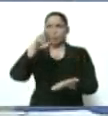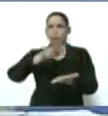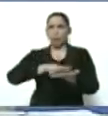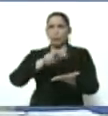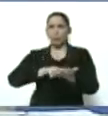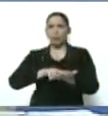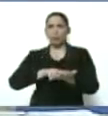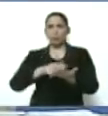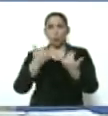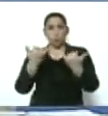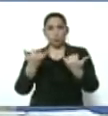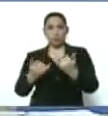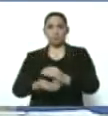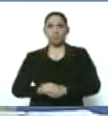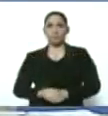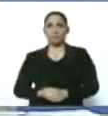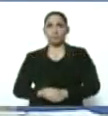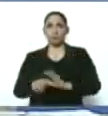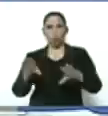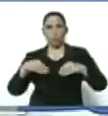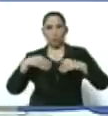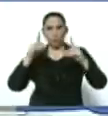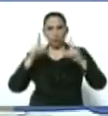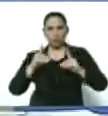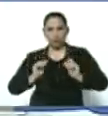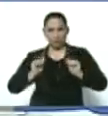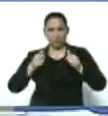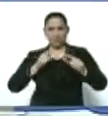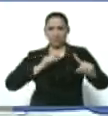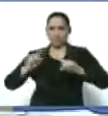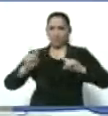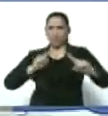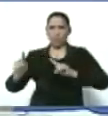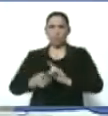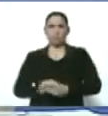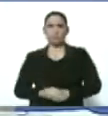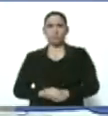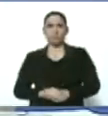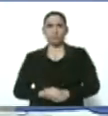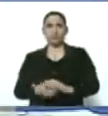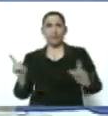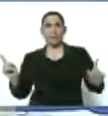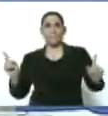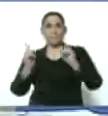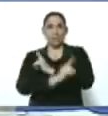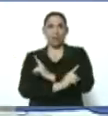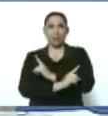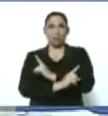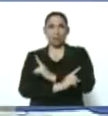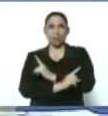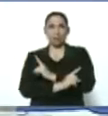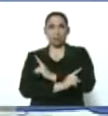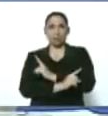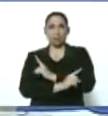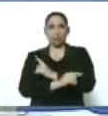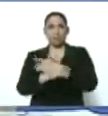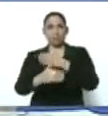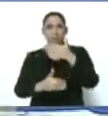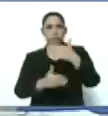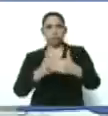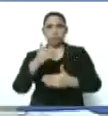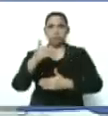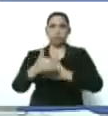Ahorita tomamos una decisión que ya empezó a ejecutarse, que es cambiar paulatina y